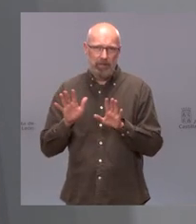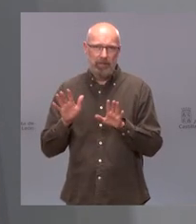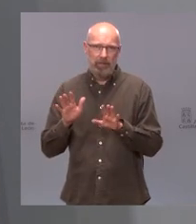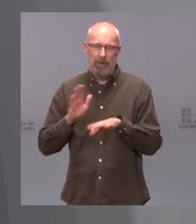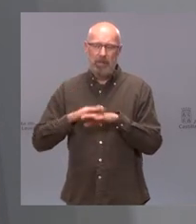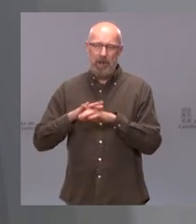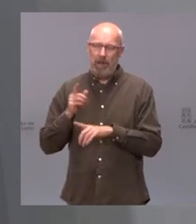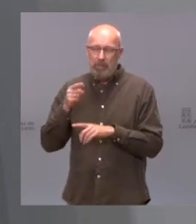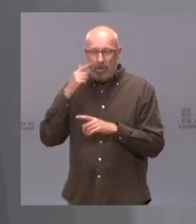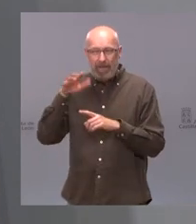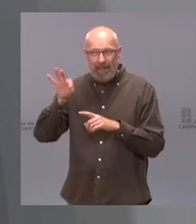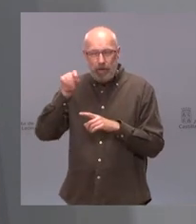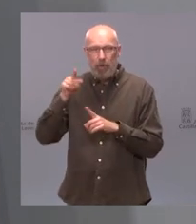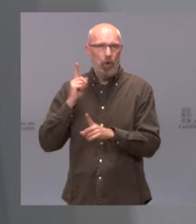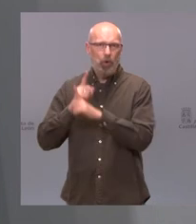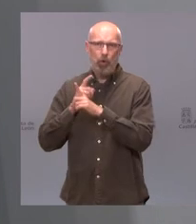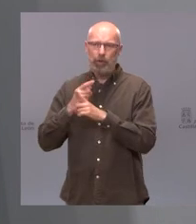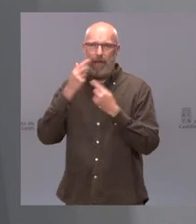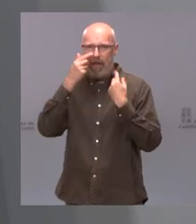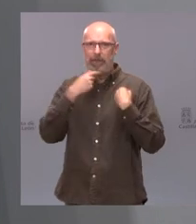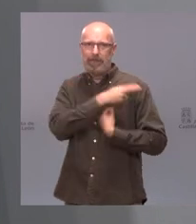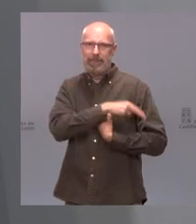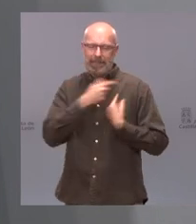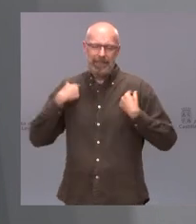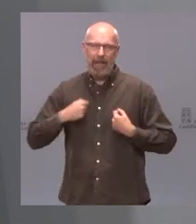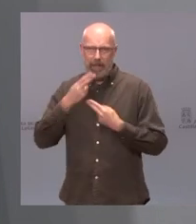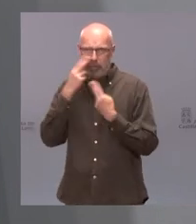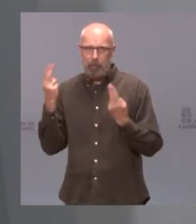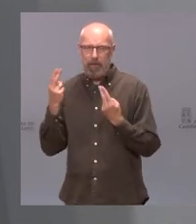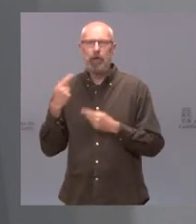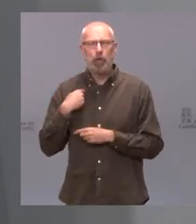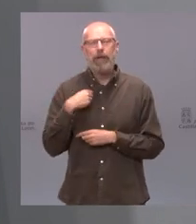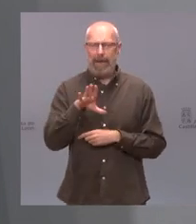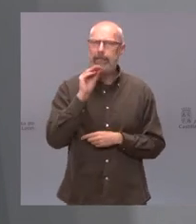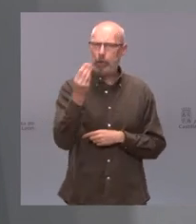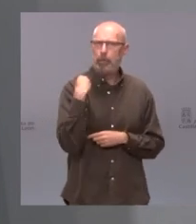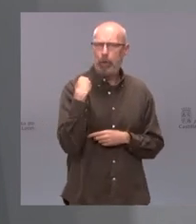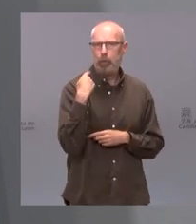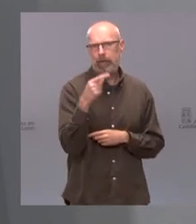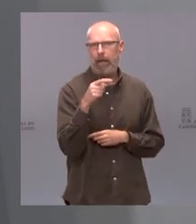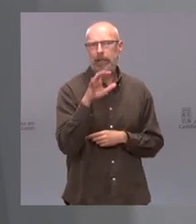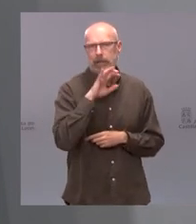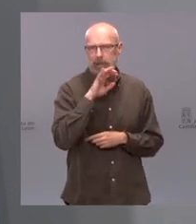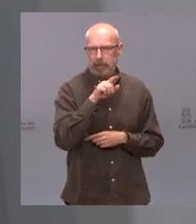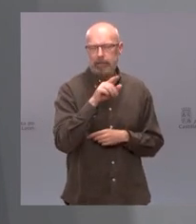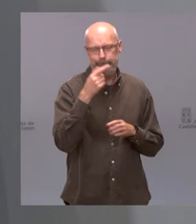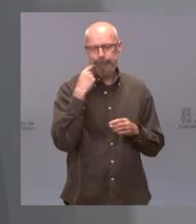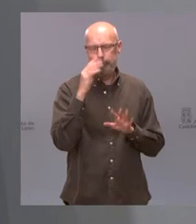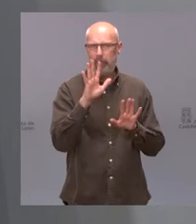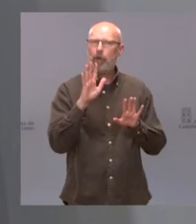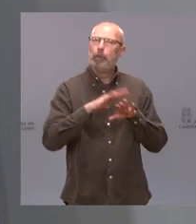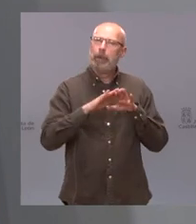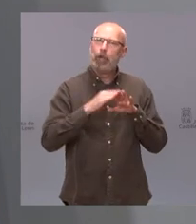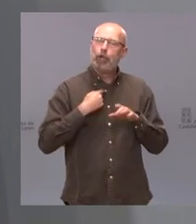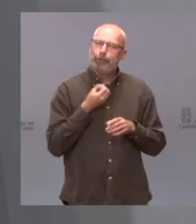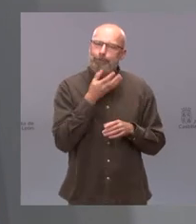pública. Yo entiendo el morbo de su pregunta, pero permítame que por una vez en mi vida me contenga.